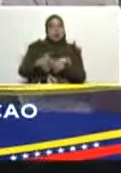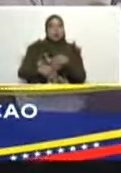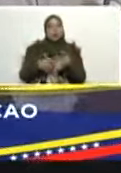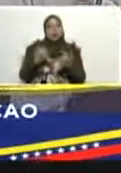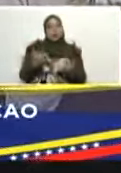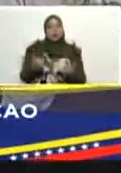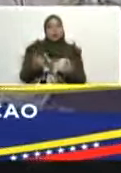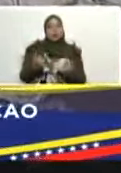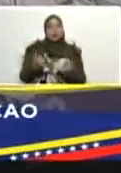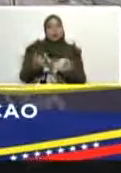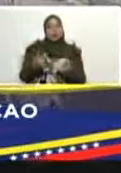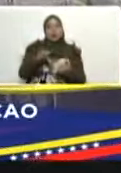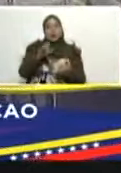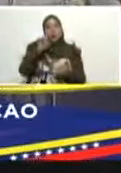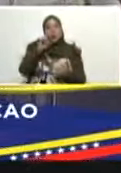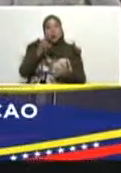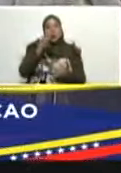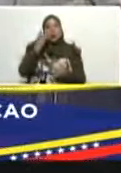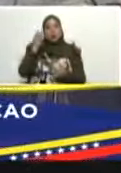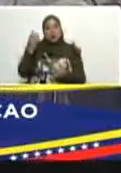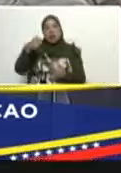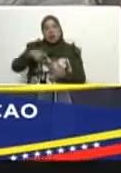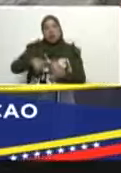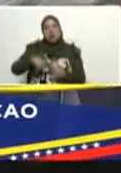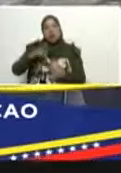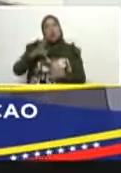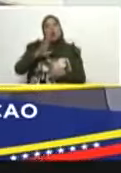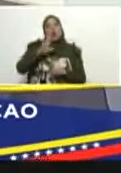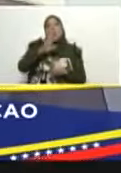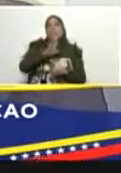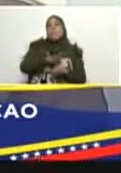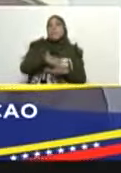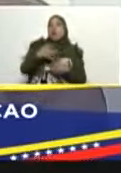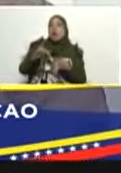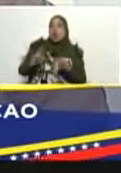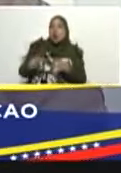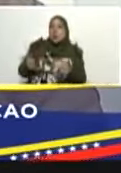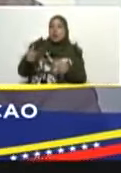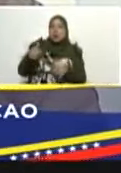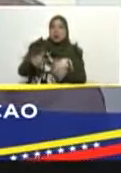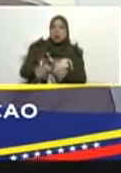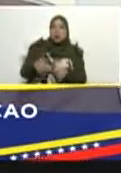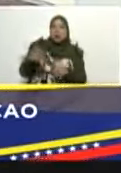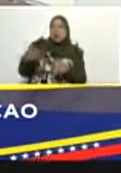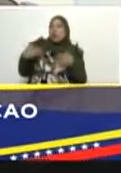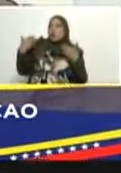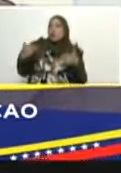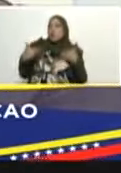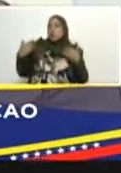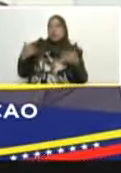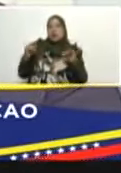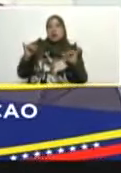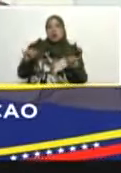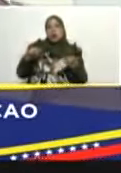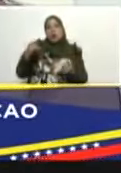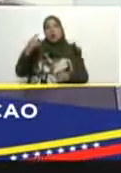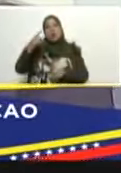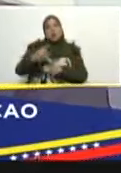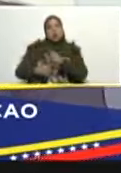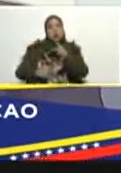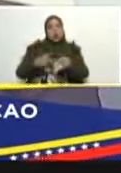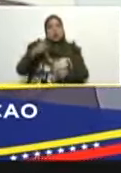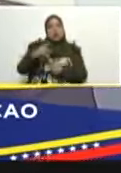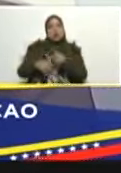en la maternidad. Saludo desde acá. ¿Por qué, presidente? Porque acá la alegría de estos mismos productores